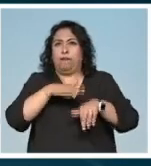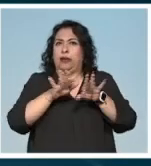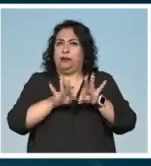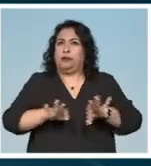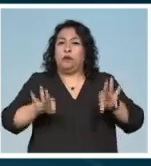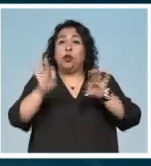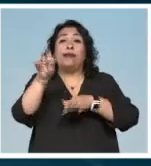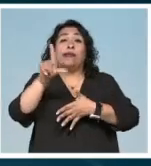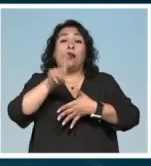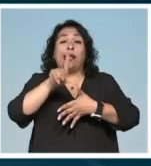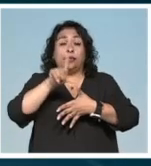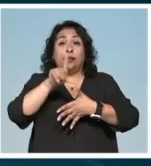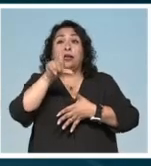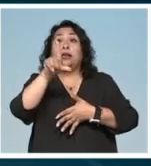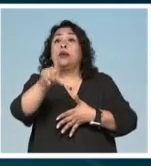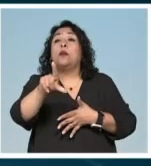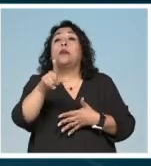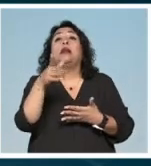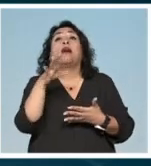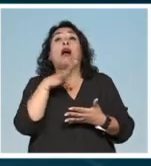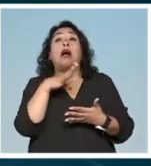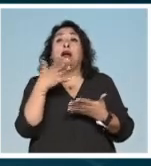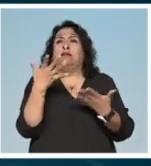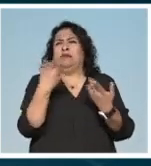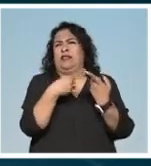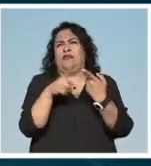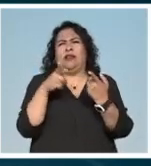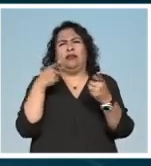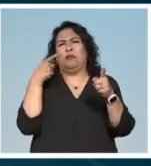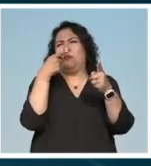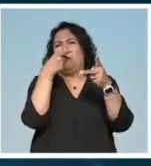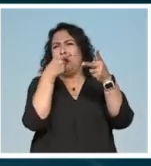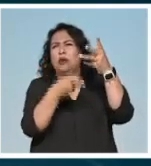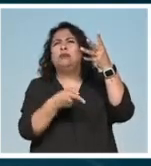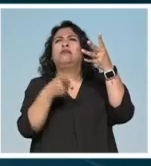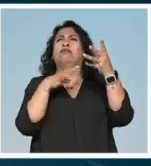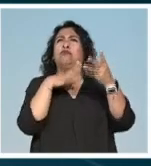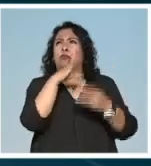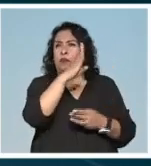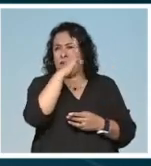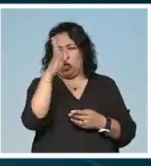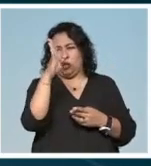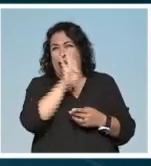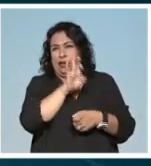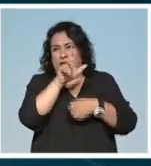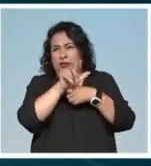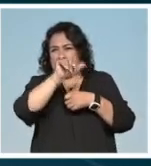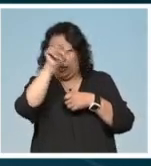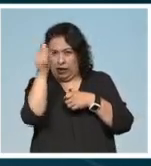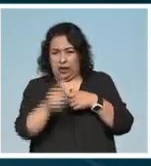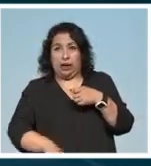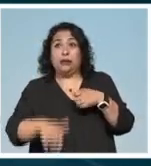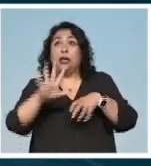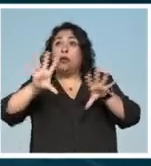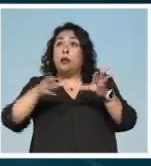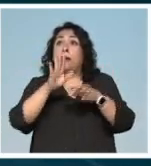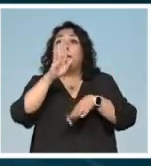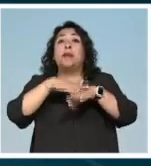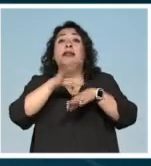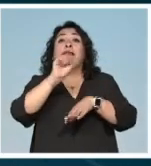relevantes en Latinoamérica, el Yago ha cubierto múltiples propósitos, como contar con una biblioteca especializada en arte con más de